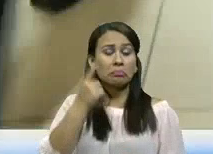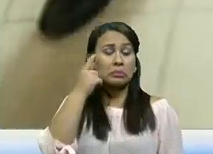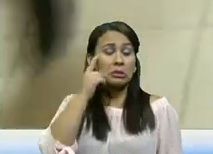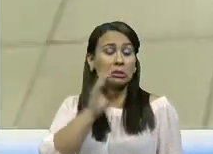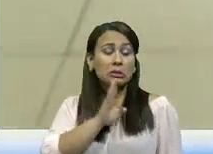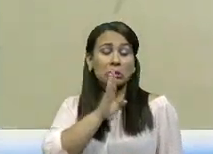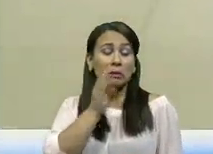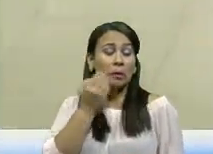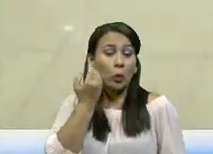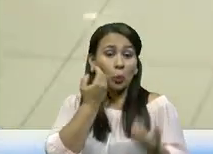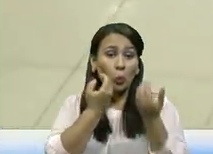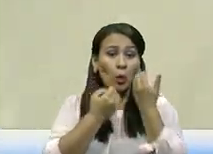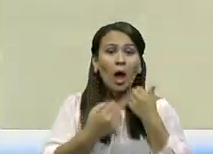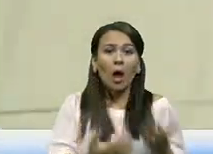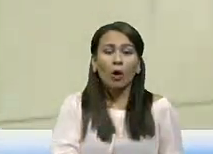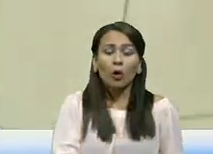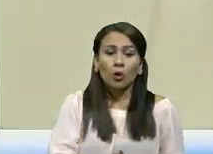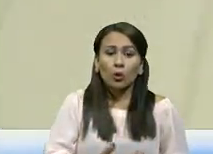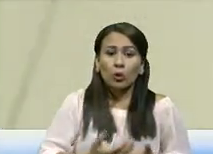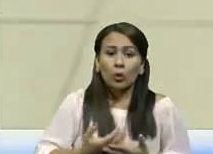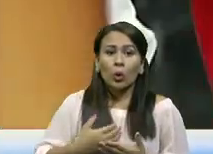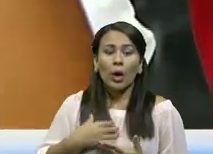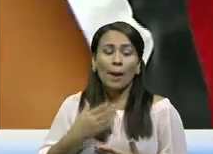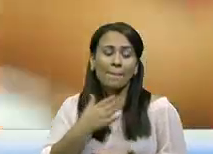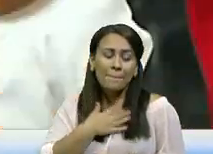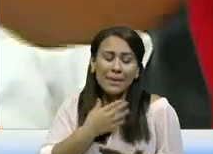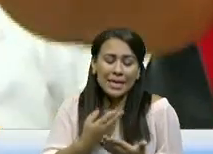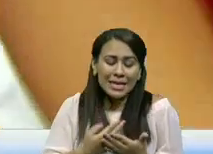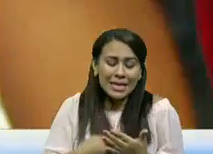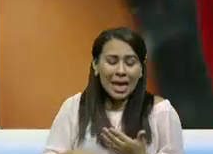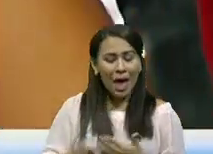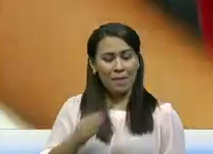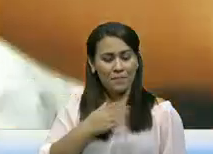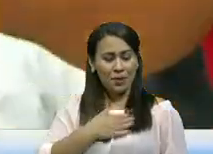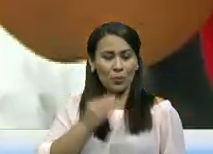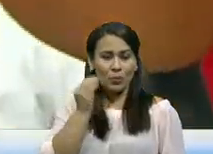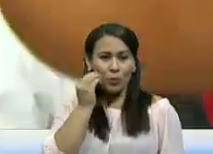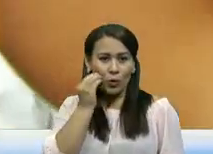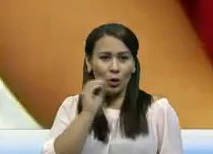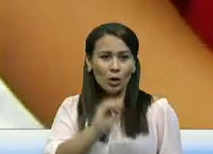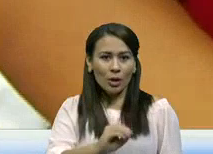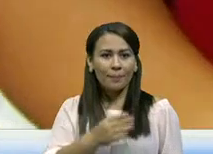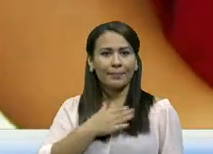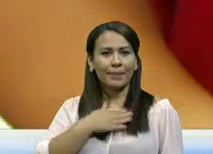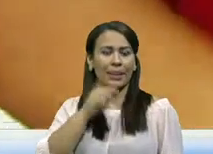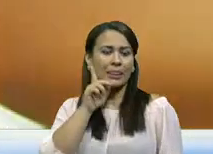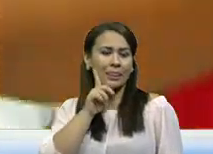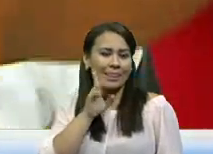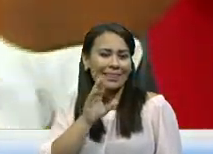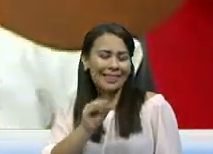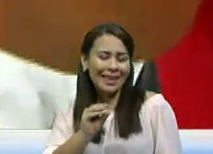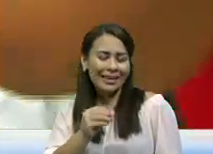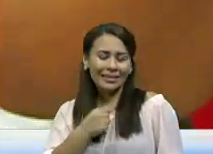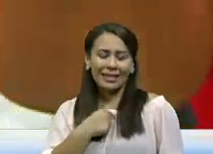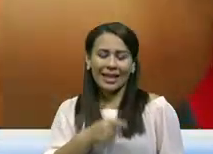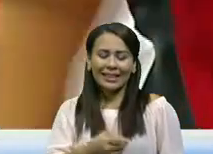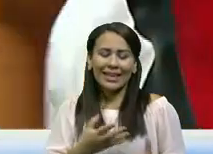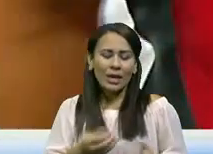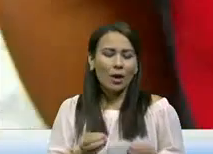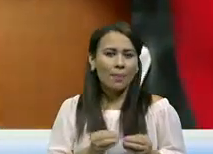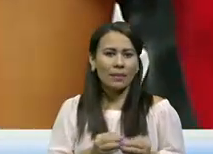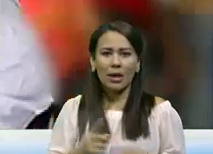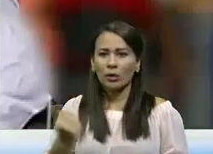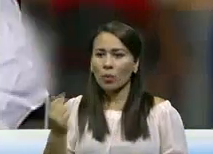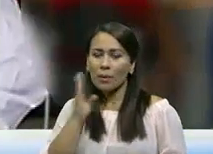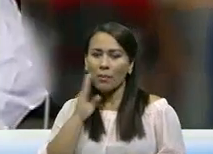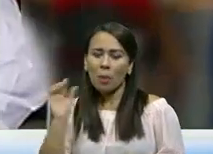Siempre la ha cogido, mi chiquita, mi bebé, mi negra, ya te quiero más que a tu mamá, le